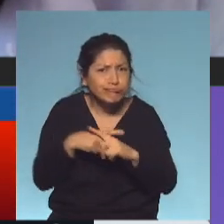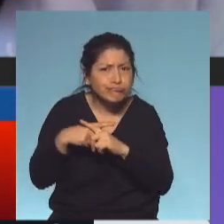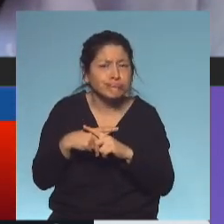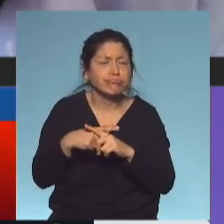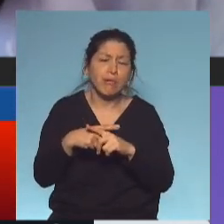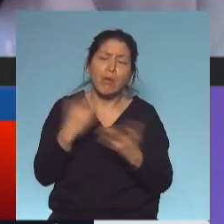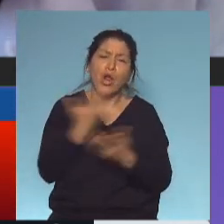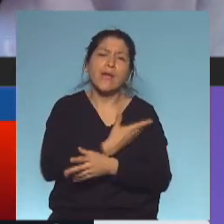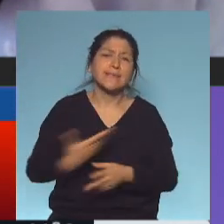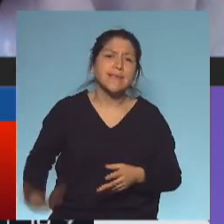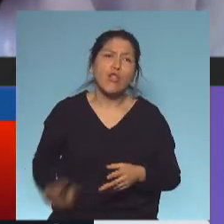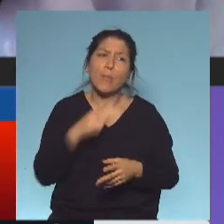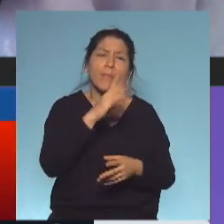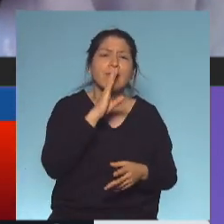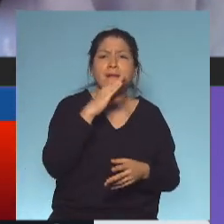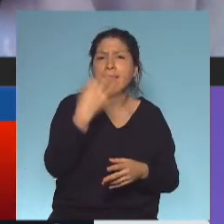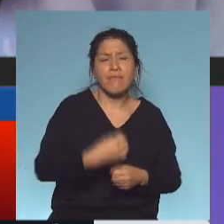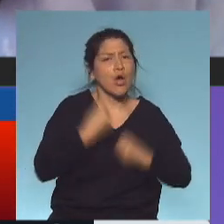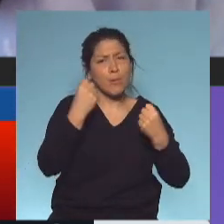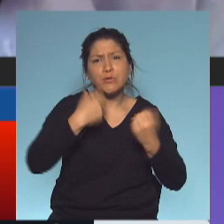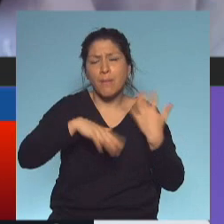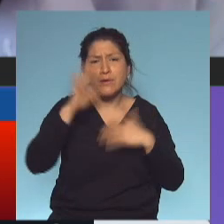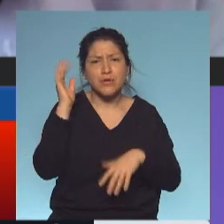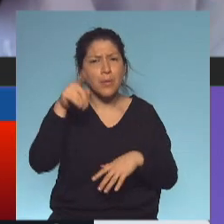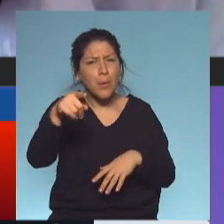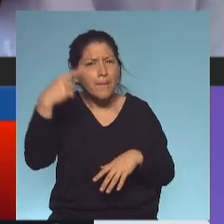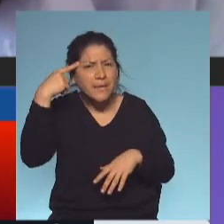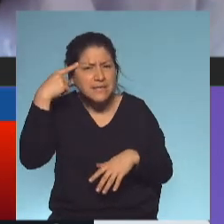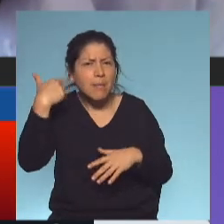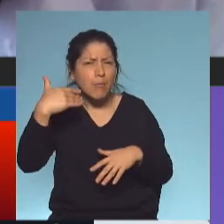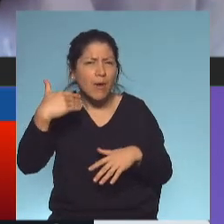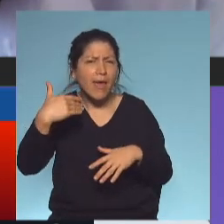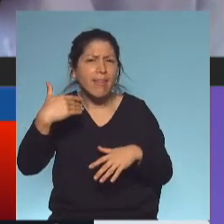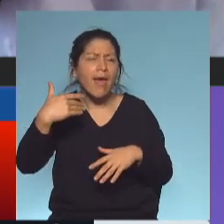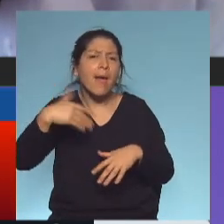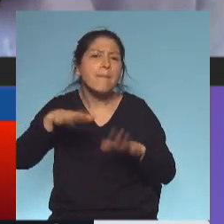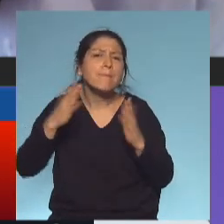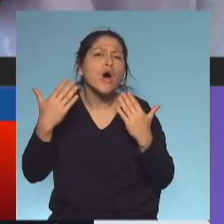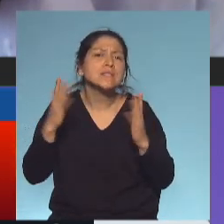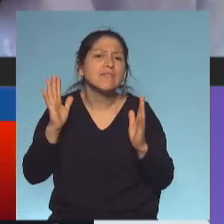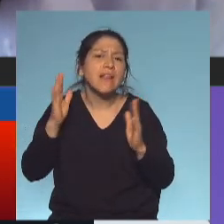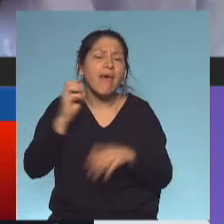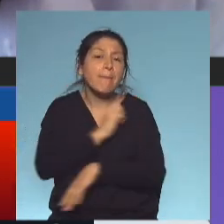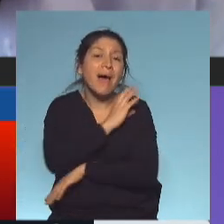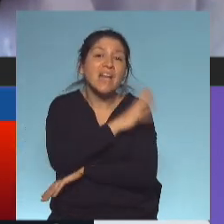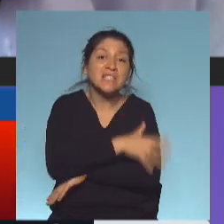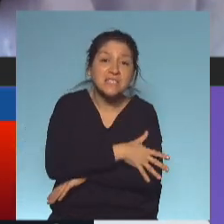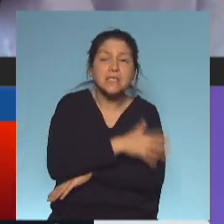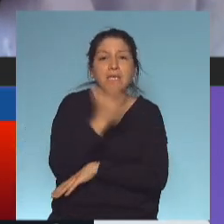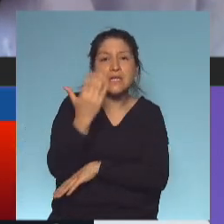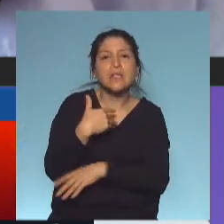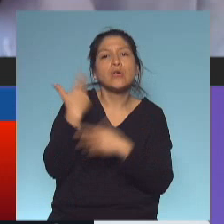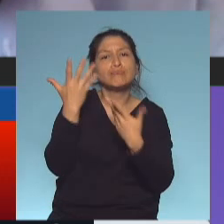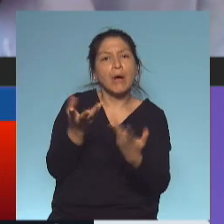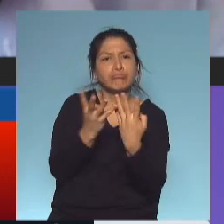de Israel. Pablo, ¿crees que puede existir alguna posibilidad de que los palestinos presenten algún tipo de frente unificado a la